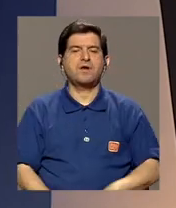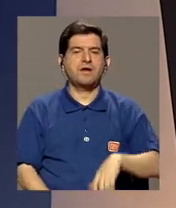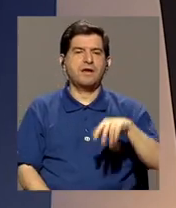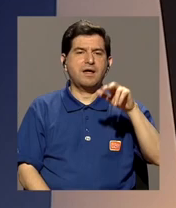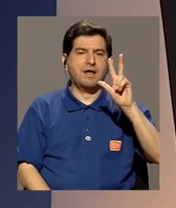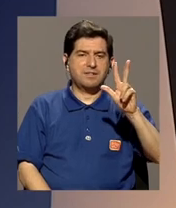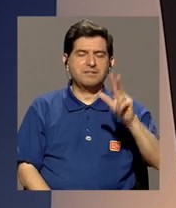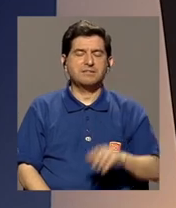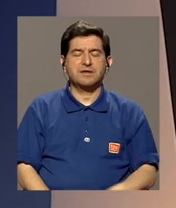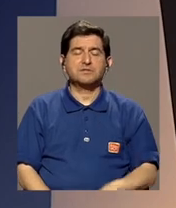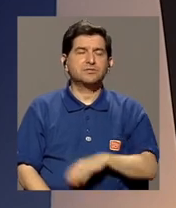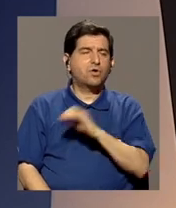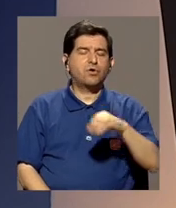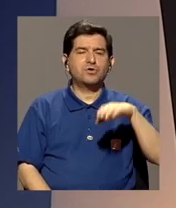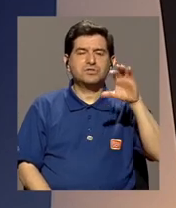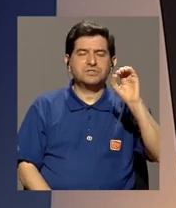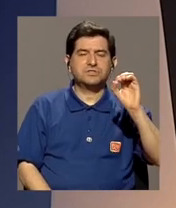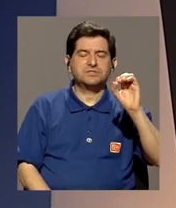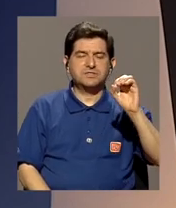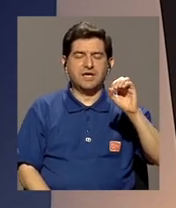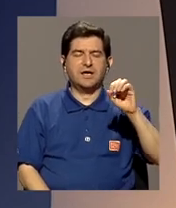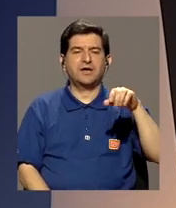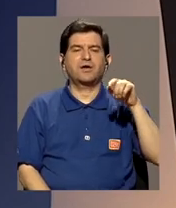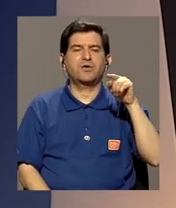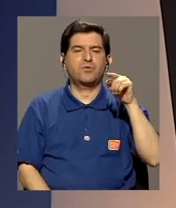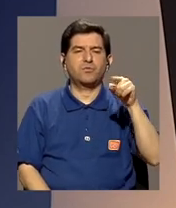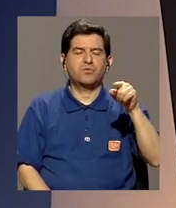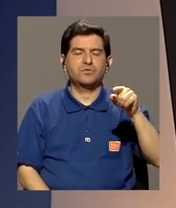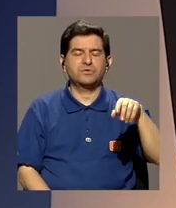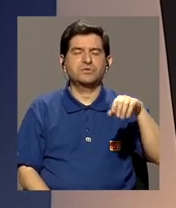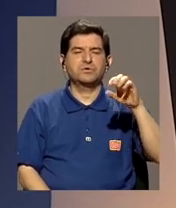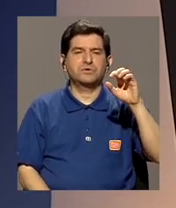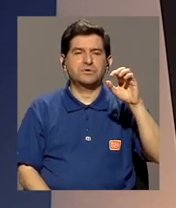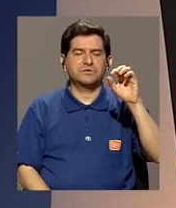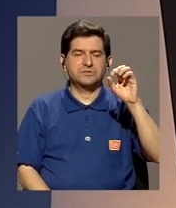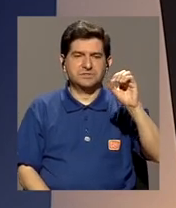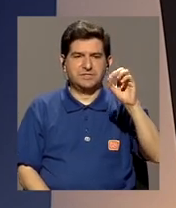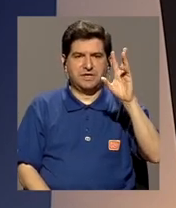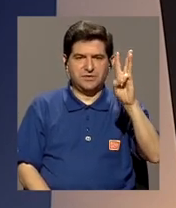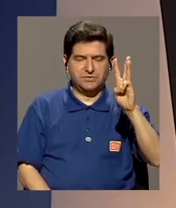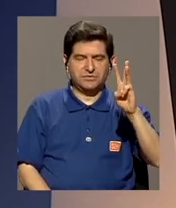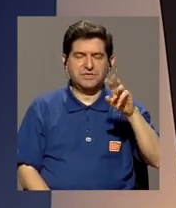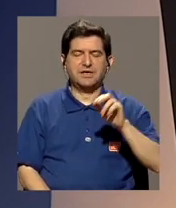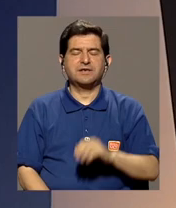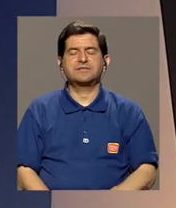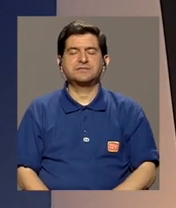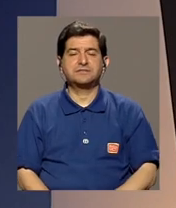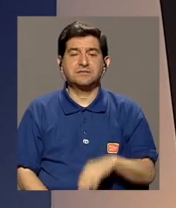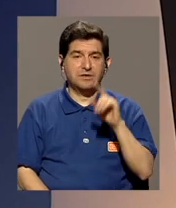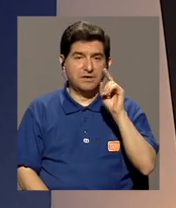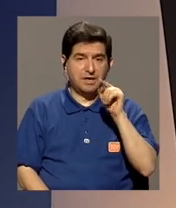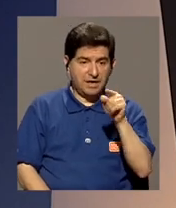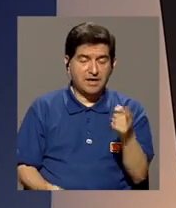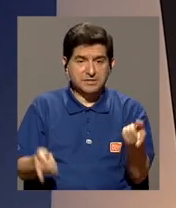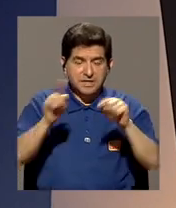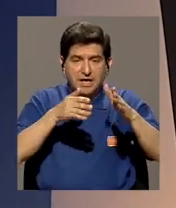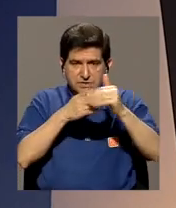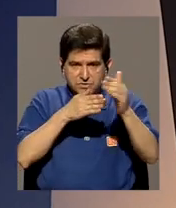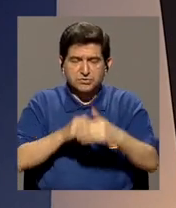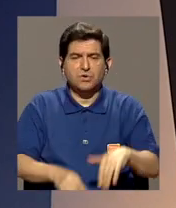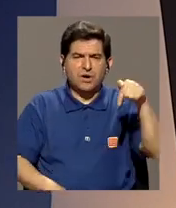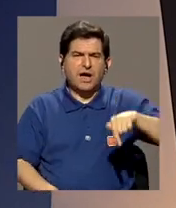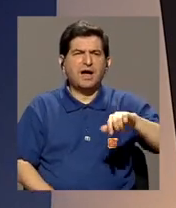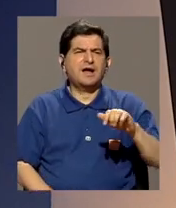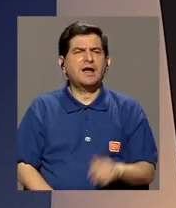es de 3 centavos 306 centavos de dólar el kilovatio hora aquí en costa rica pagamos hasta 18 el